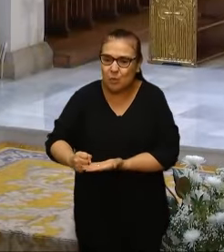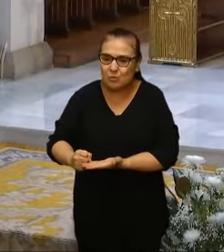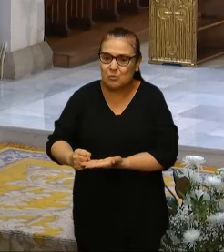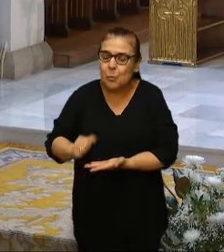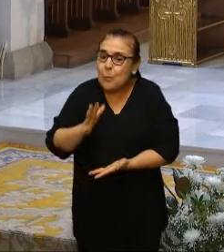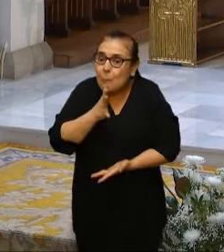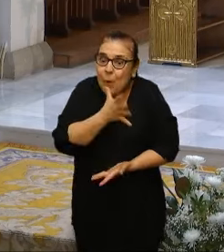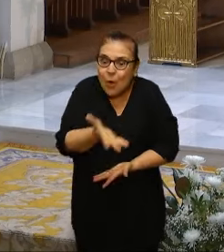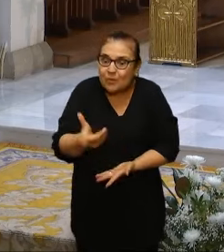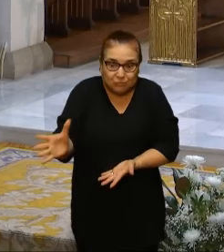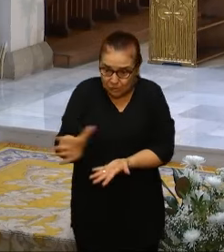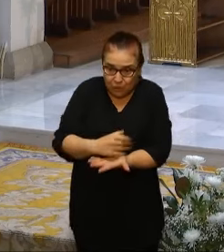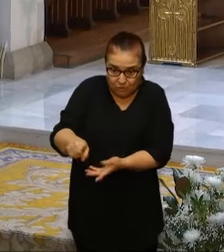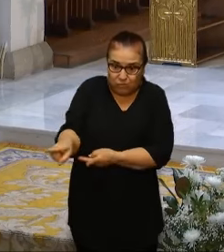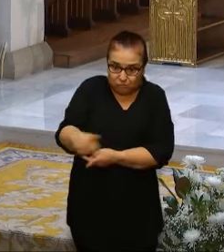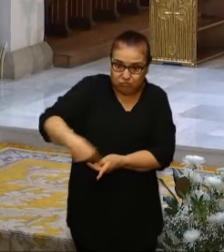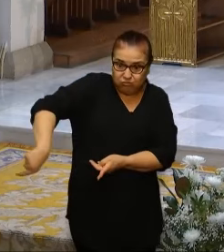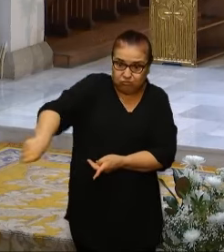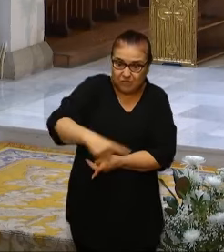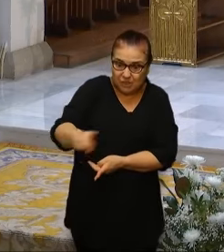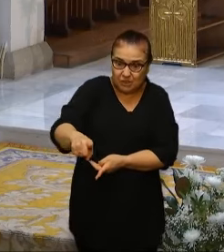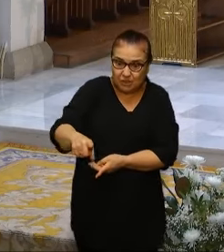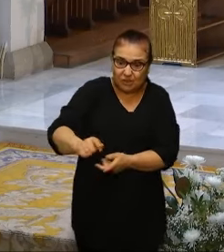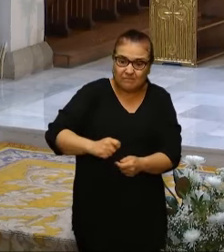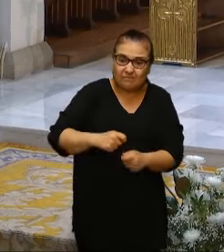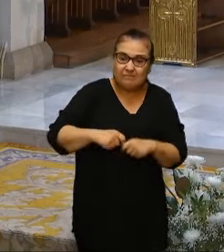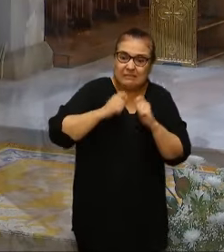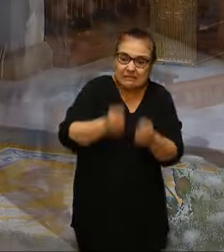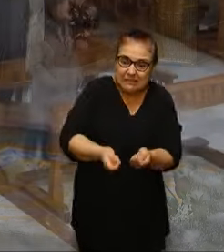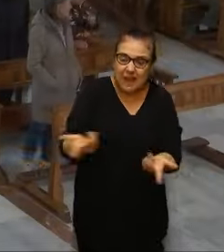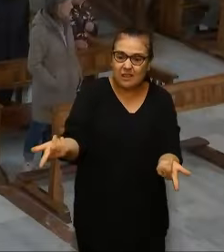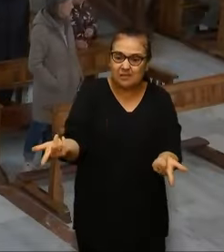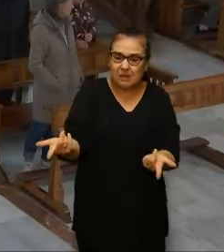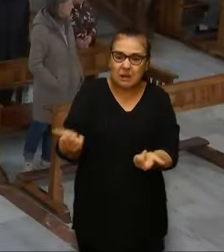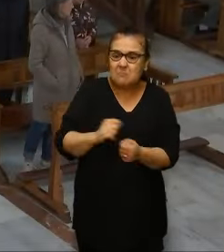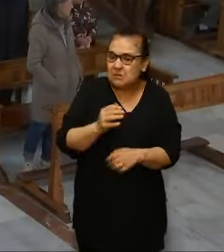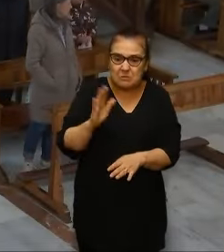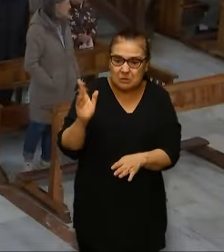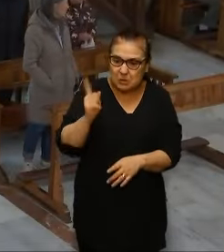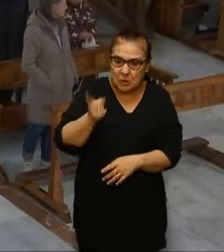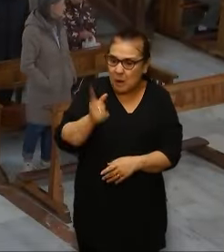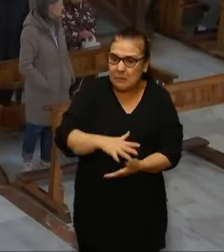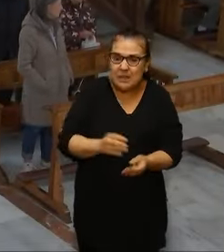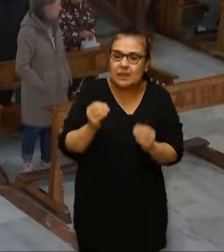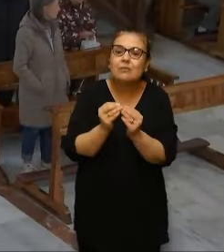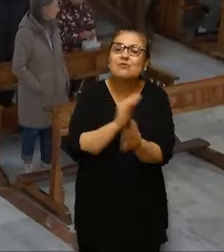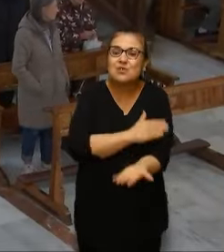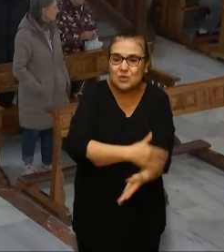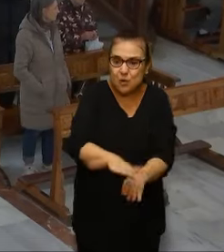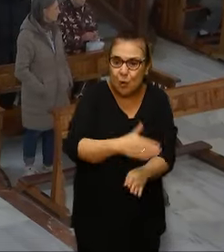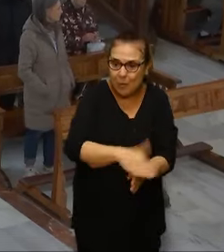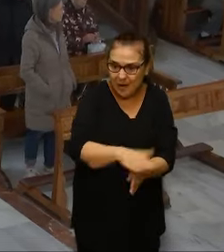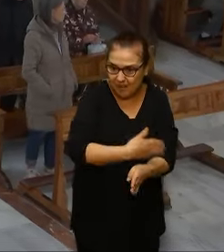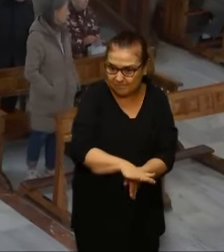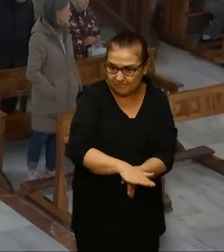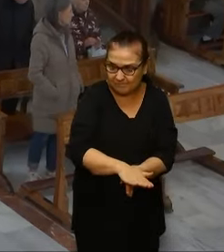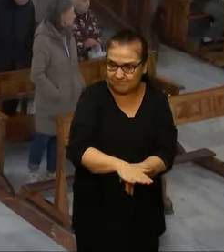porque todos esos han contribuido a los donativos con los que les